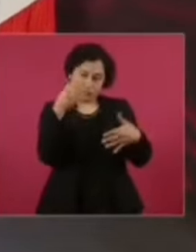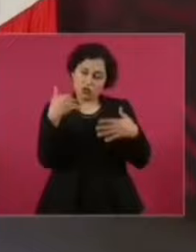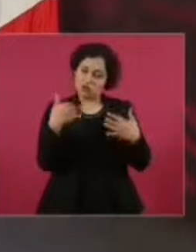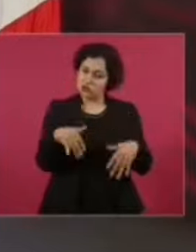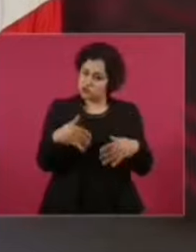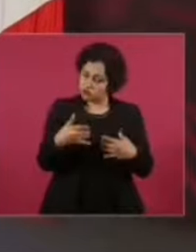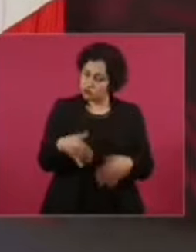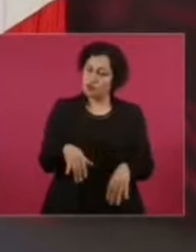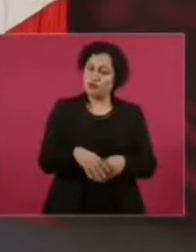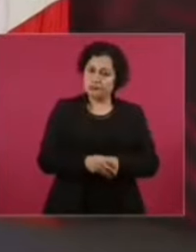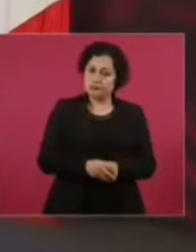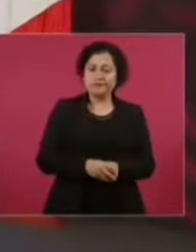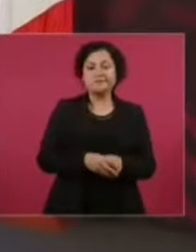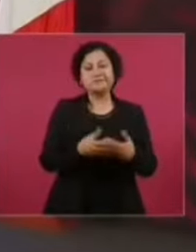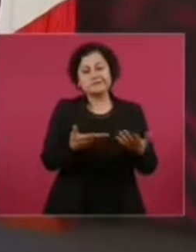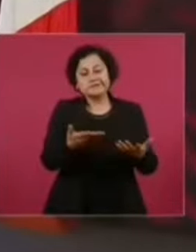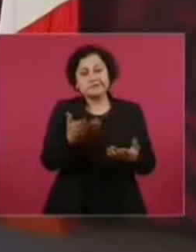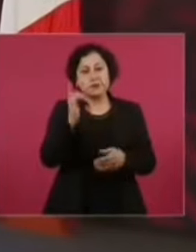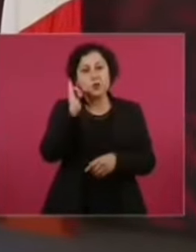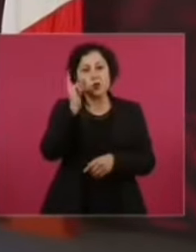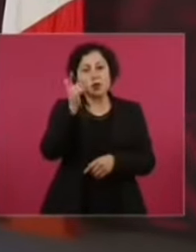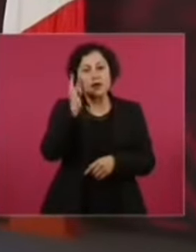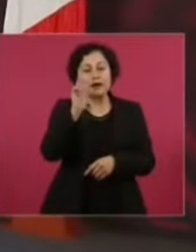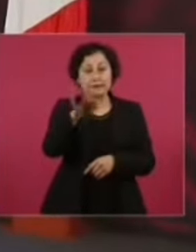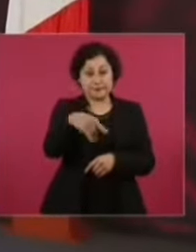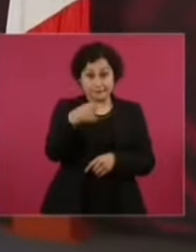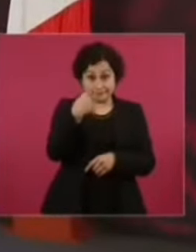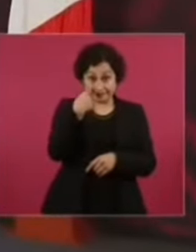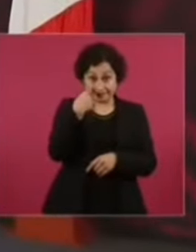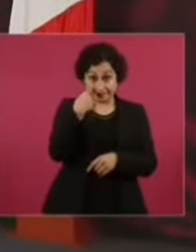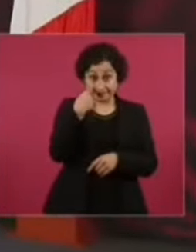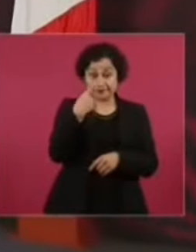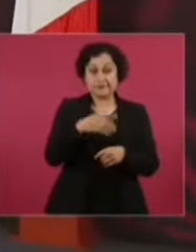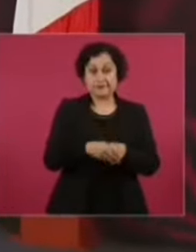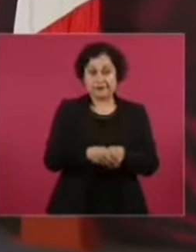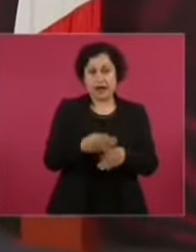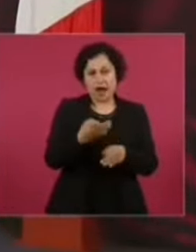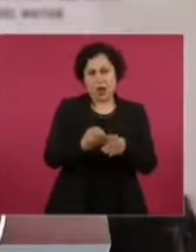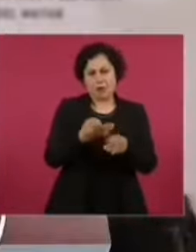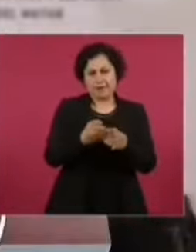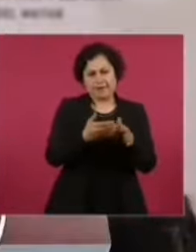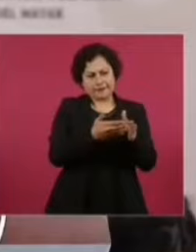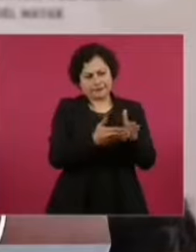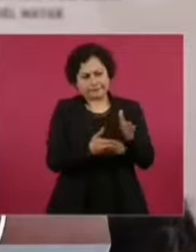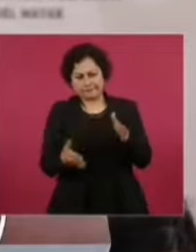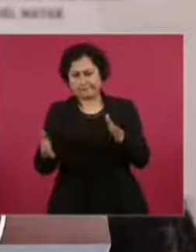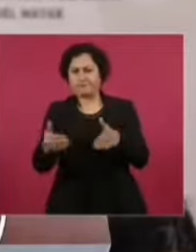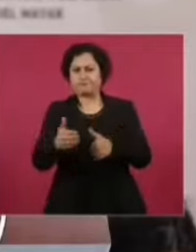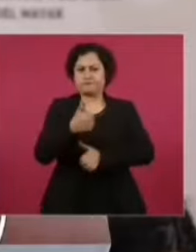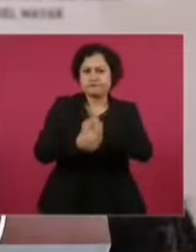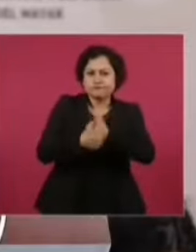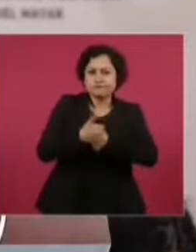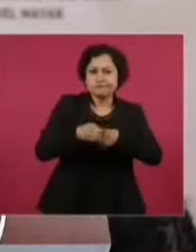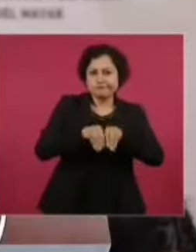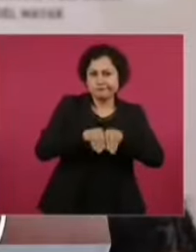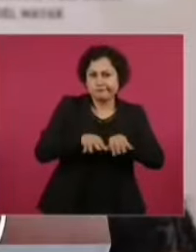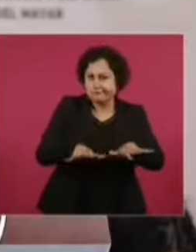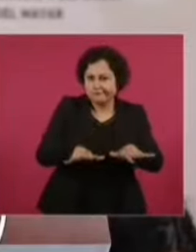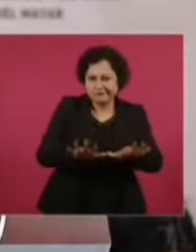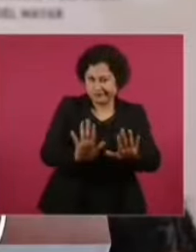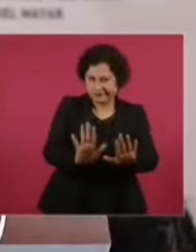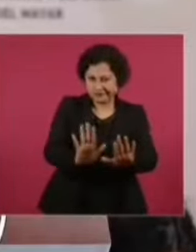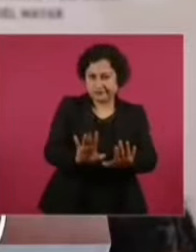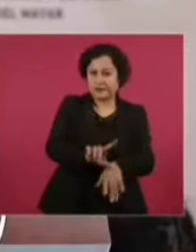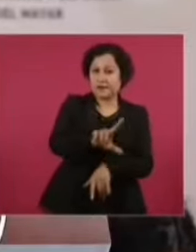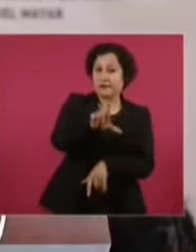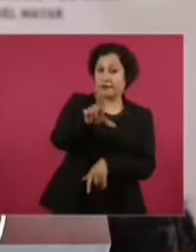Ojalá vamos a traer después que pase la campaña, porque es